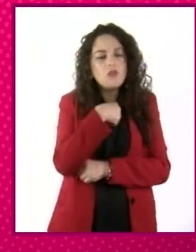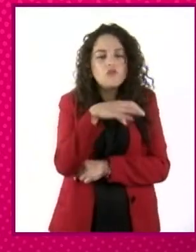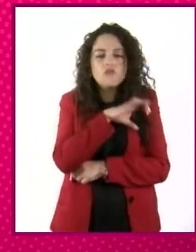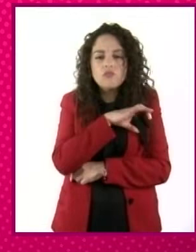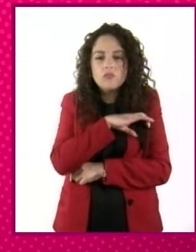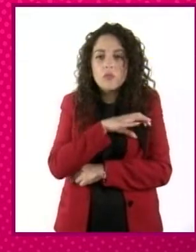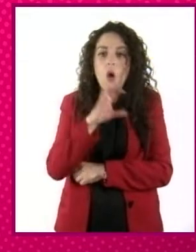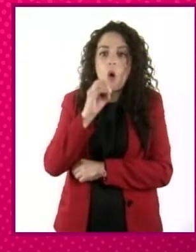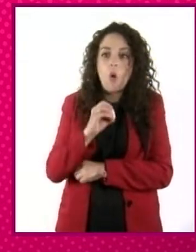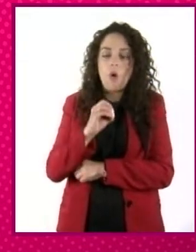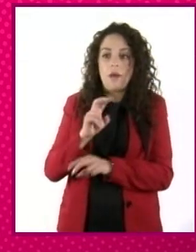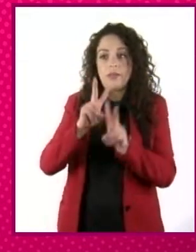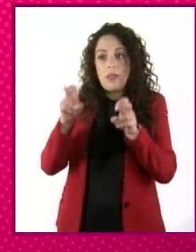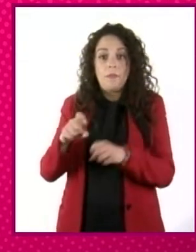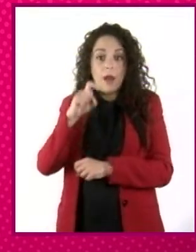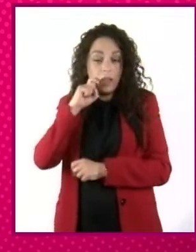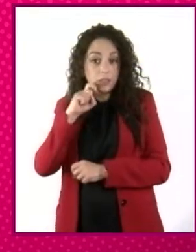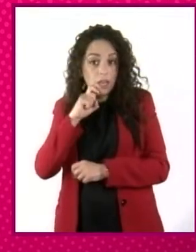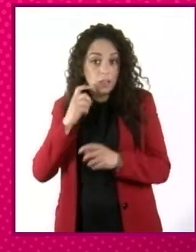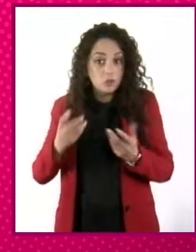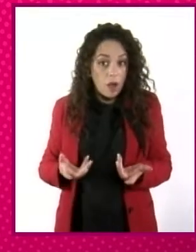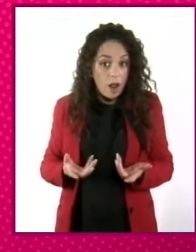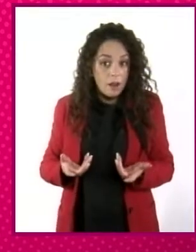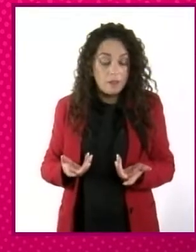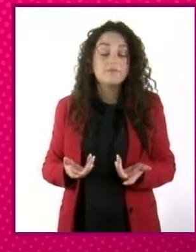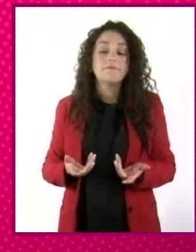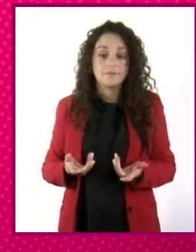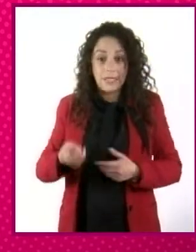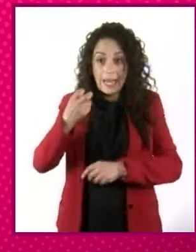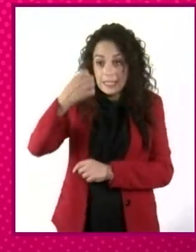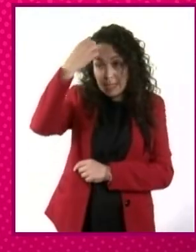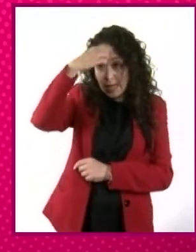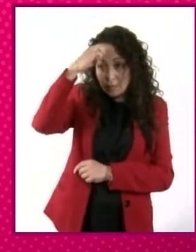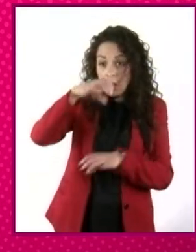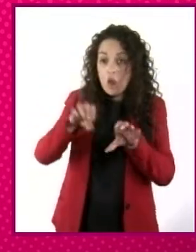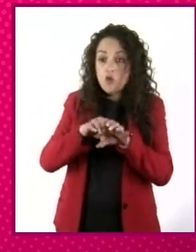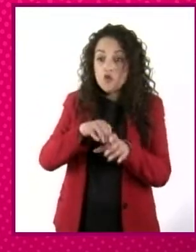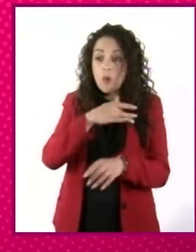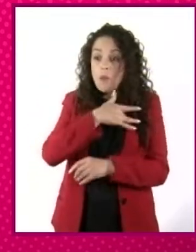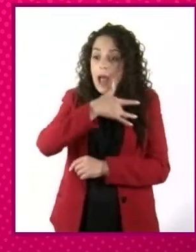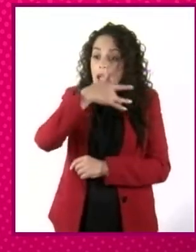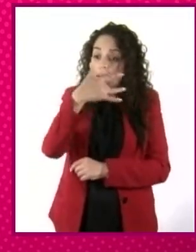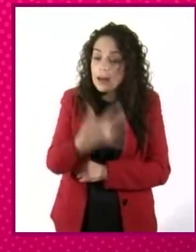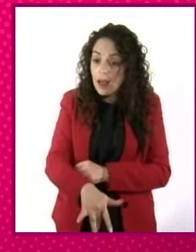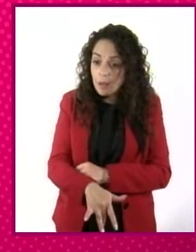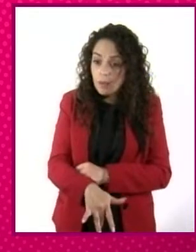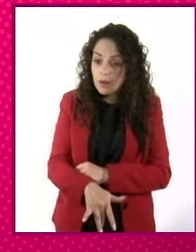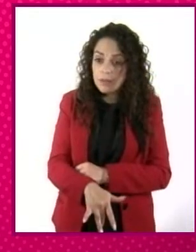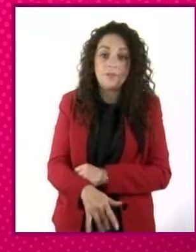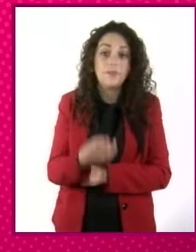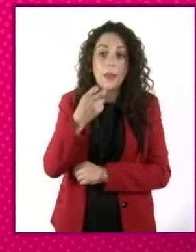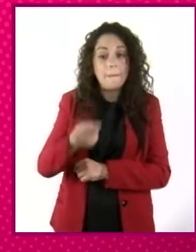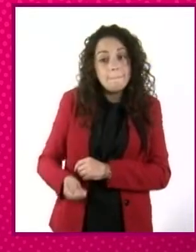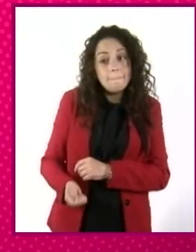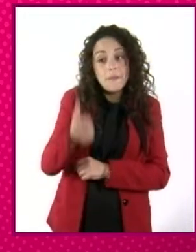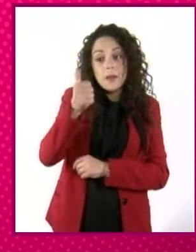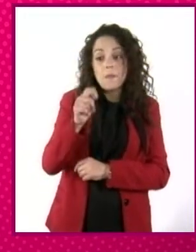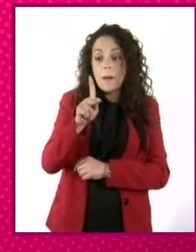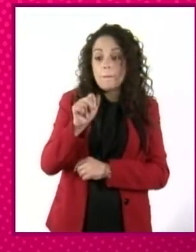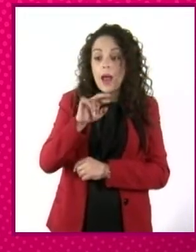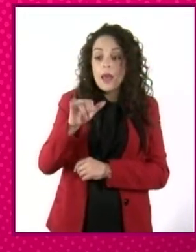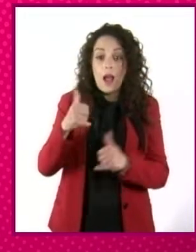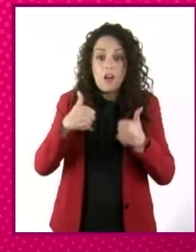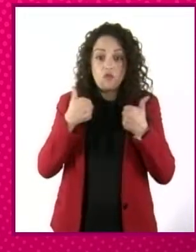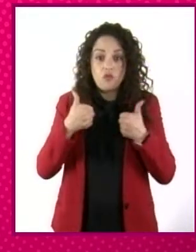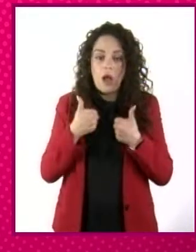sexualidad. Y yo creo que en ese sentido la experiencia de enamorarse o las primeras parejas en la adolescencia son importantes. Pero yo creo que también es